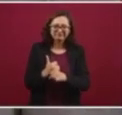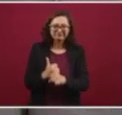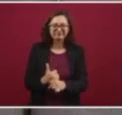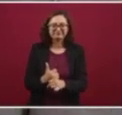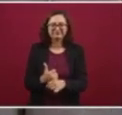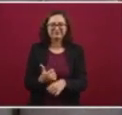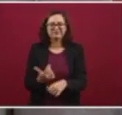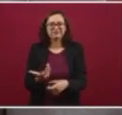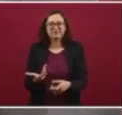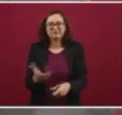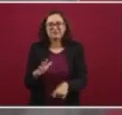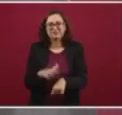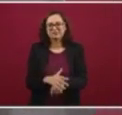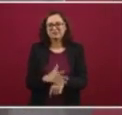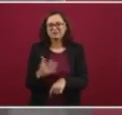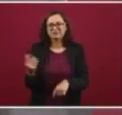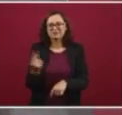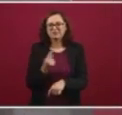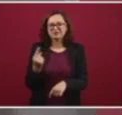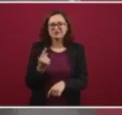porque la madre